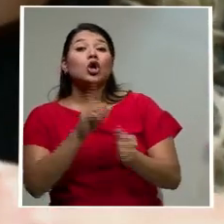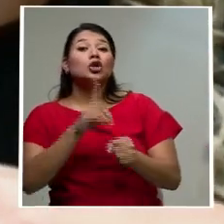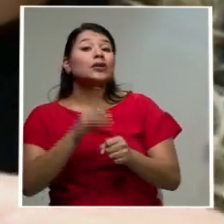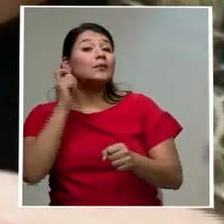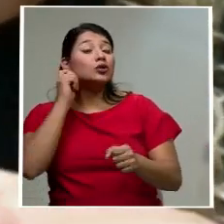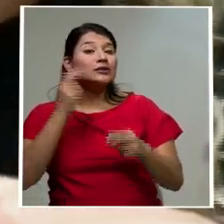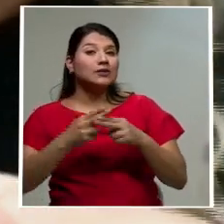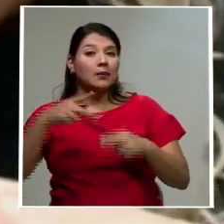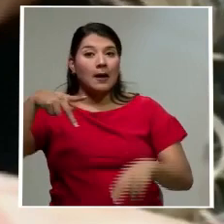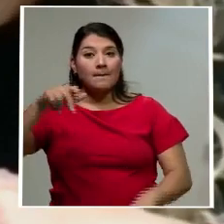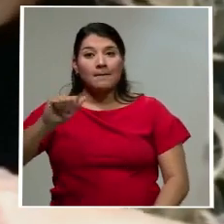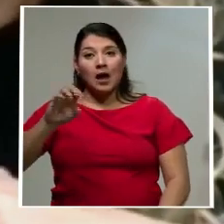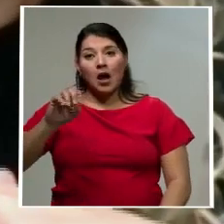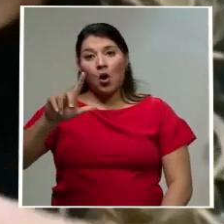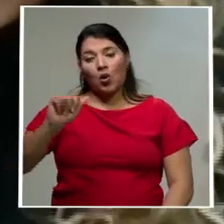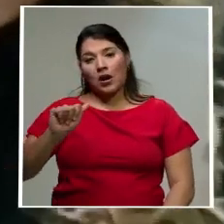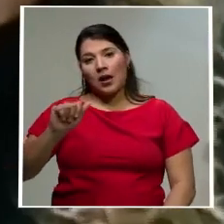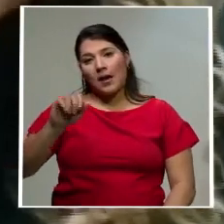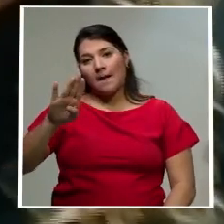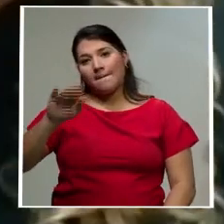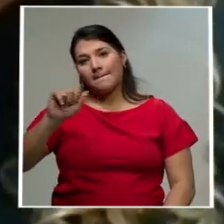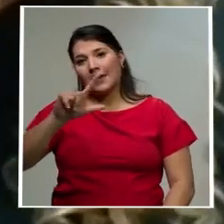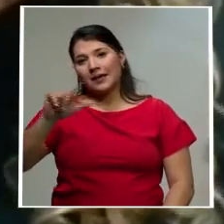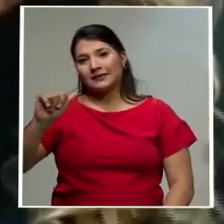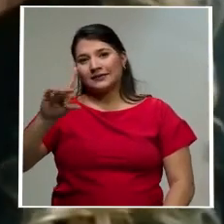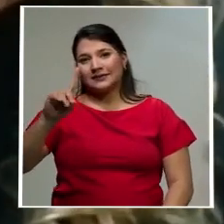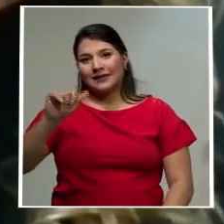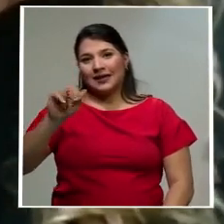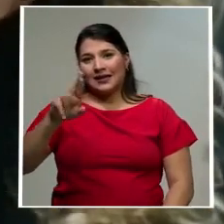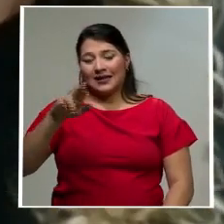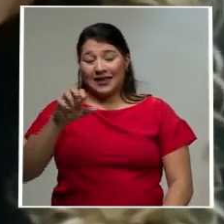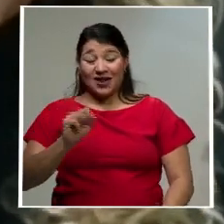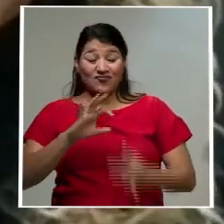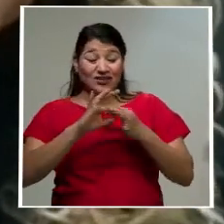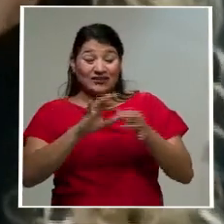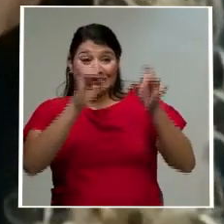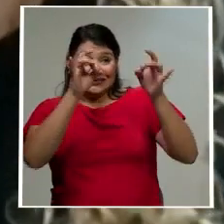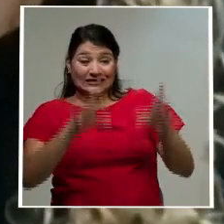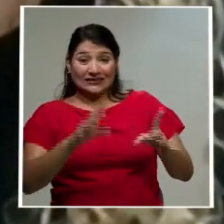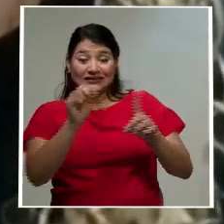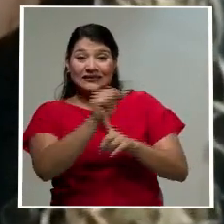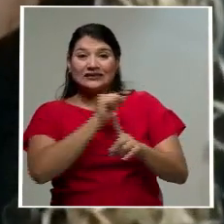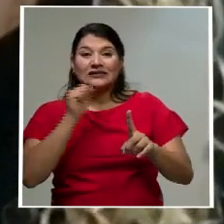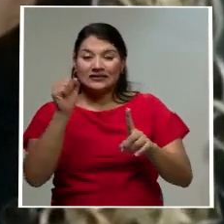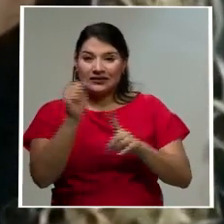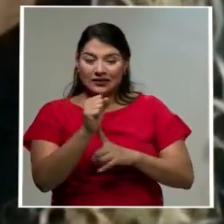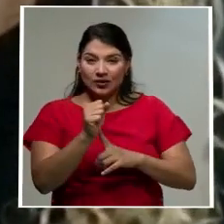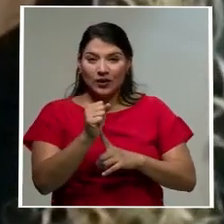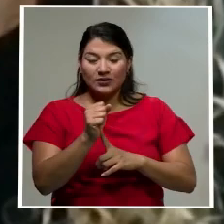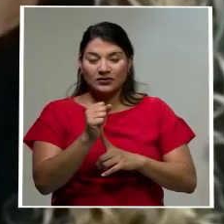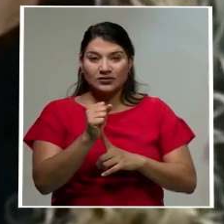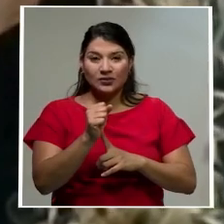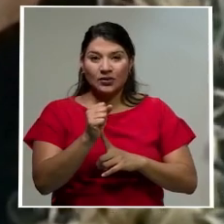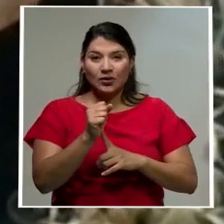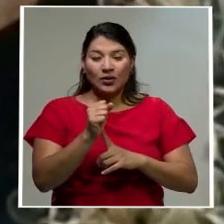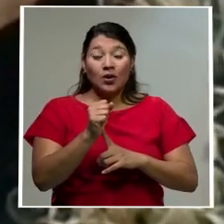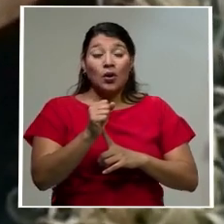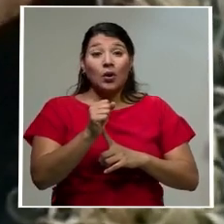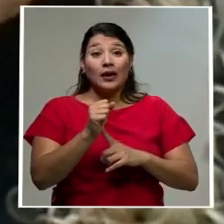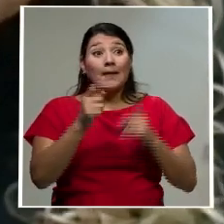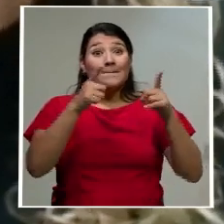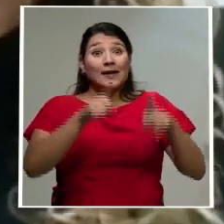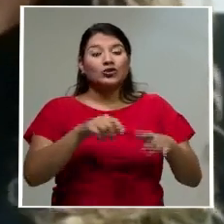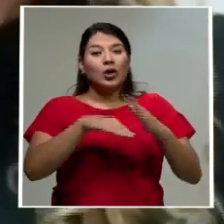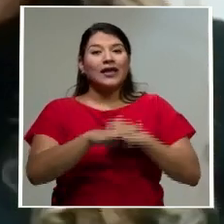Paola Valladares sobre el descalabro, porque no hay otra manera de llamarle, que se hizo